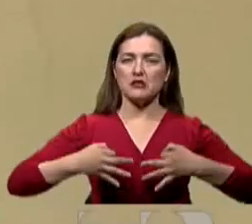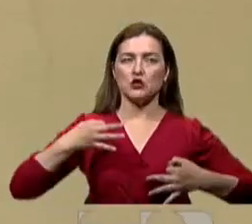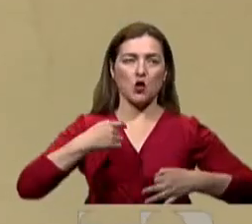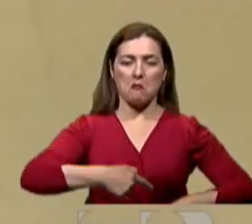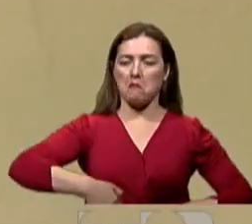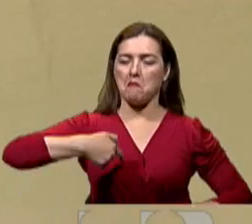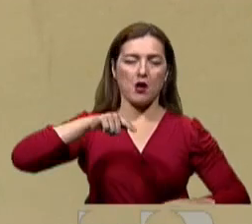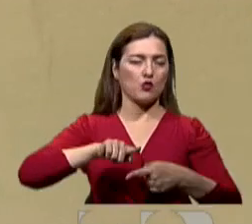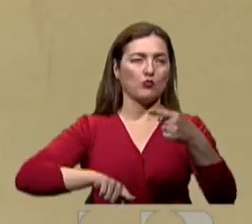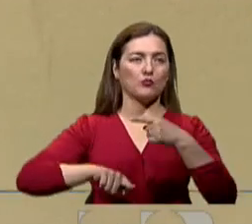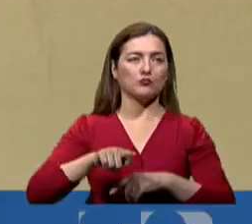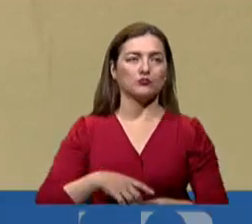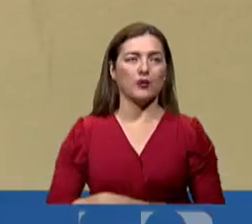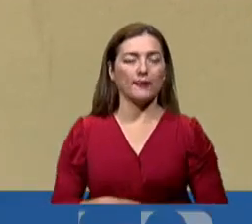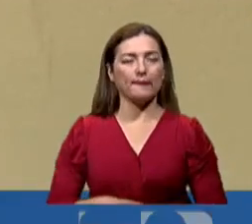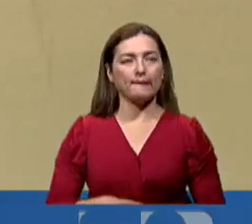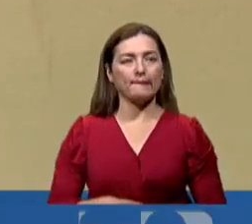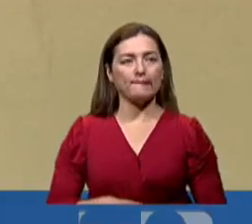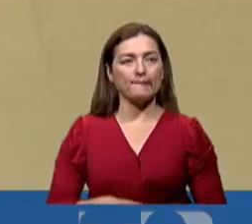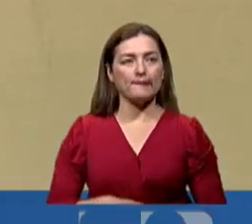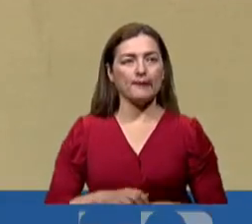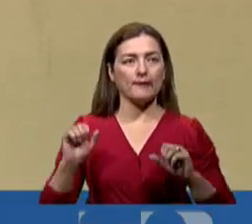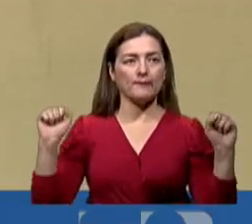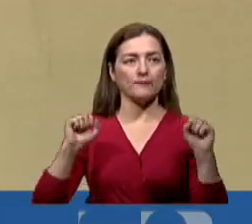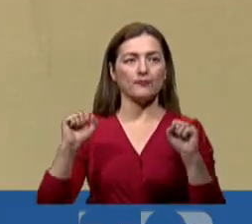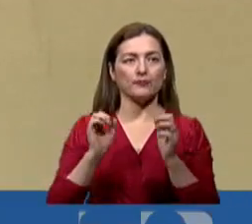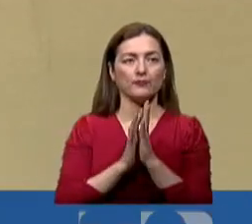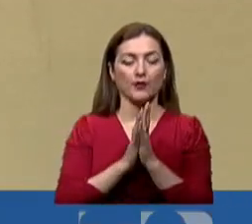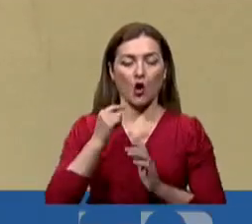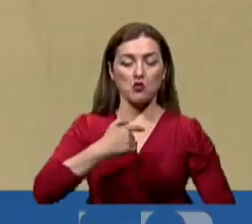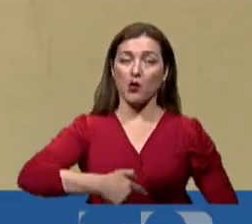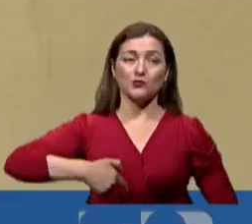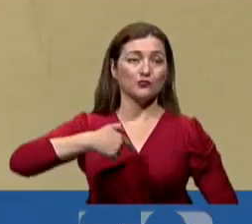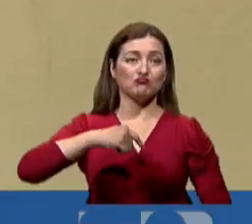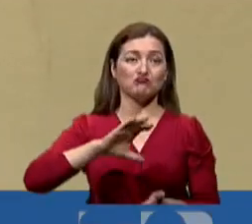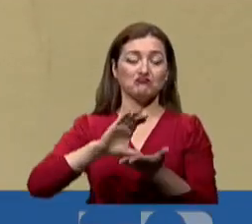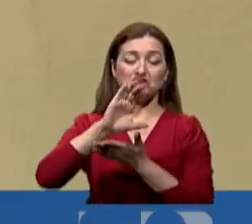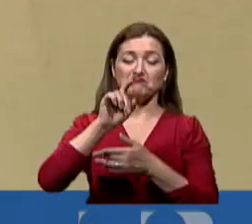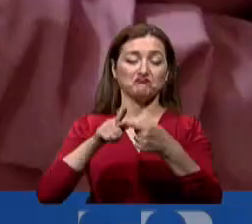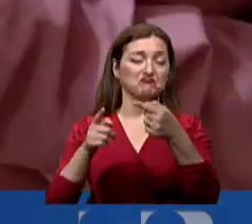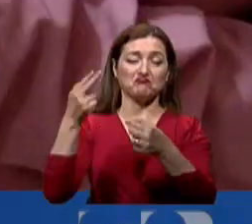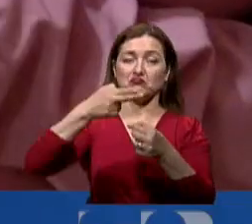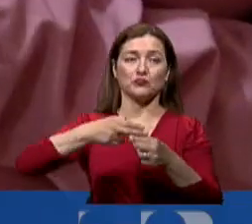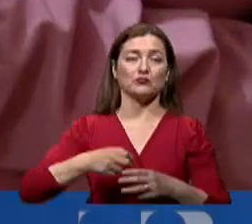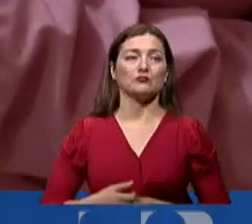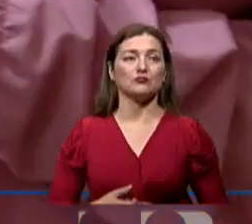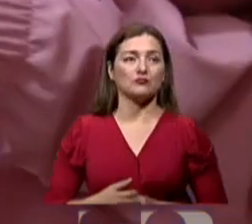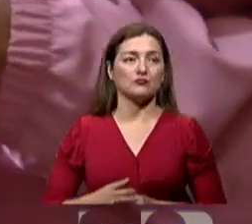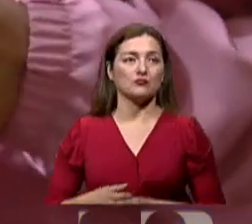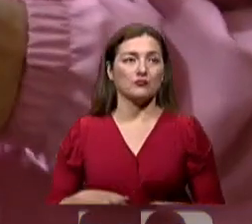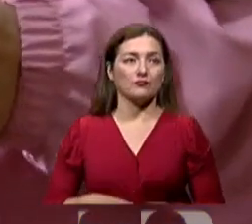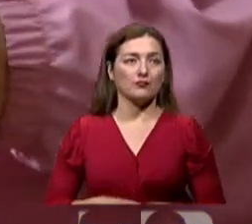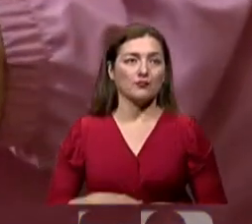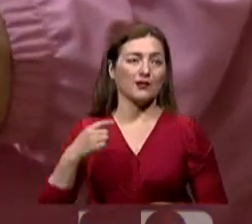Por ejemplo, no puedo realizar lo que es gimnasia, educación física en el colegio, etc. Además suele